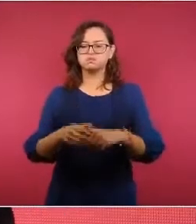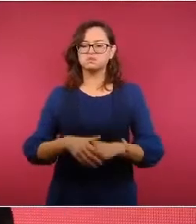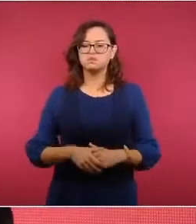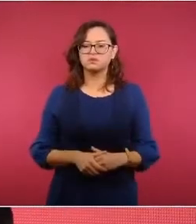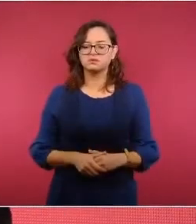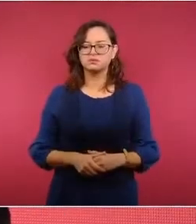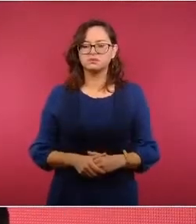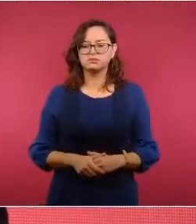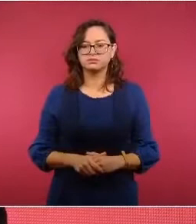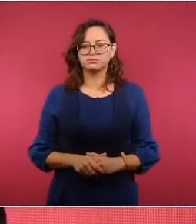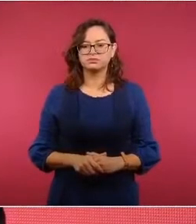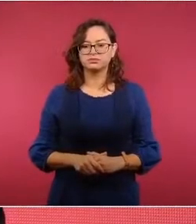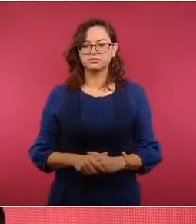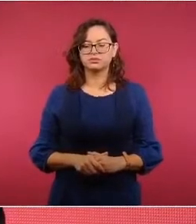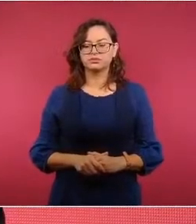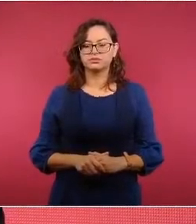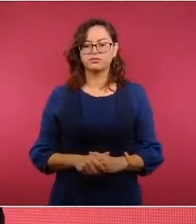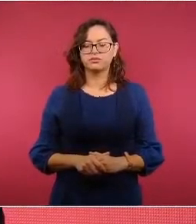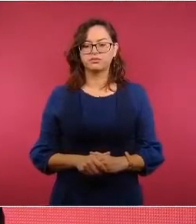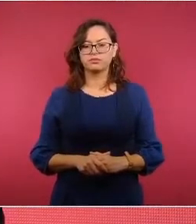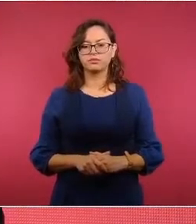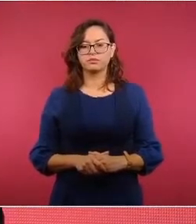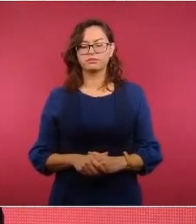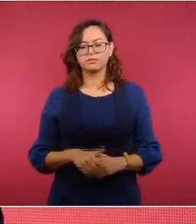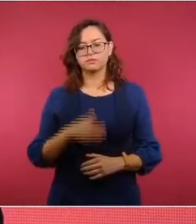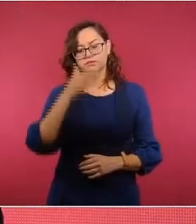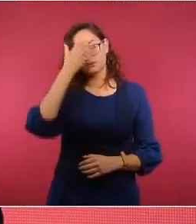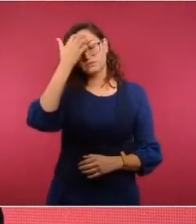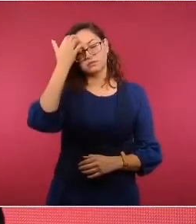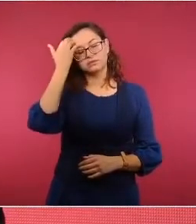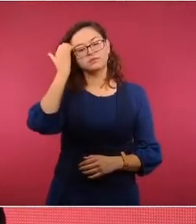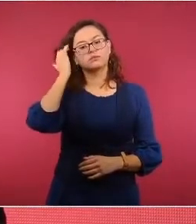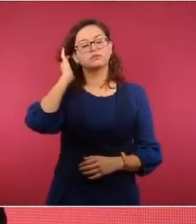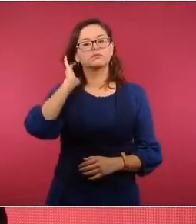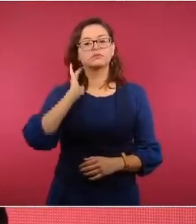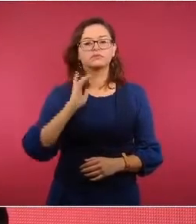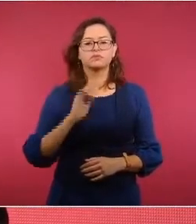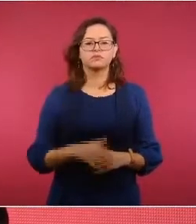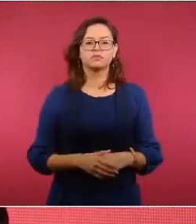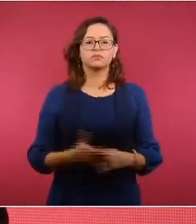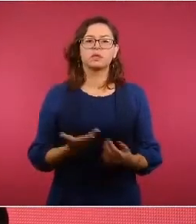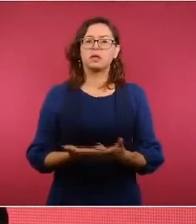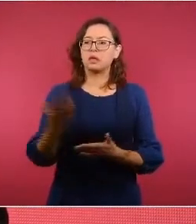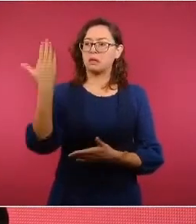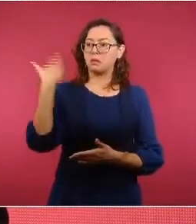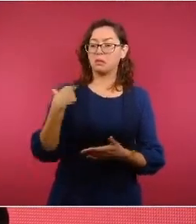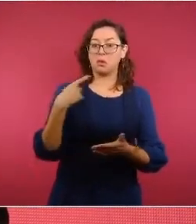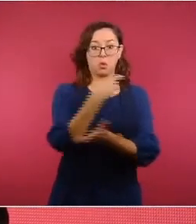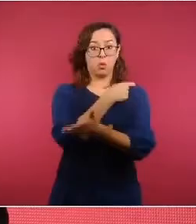Se iban a terminar de pagar por este avión